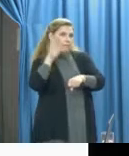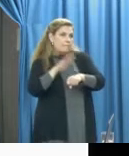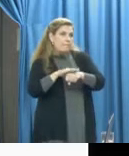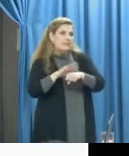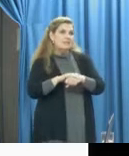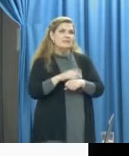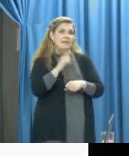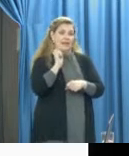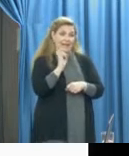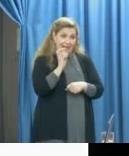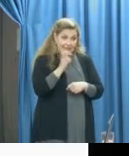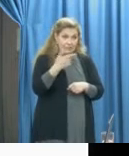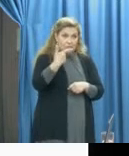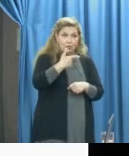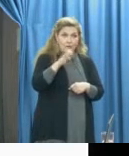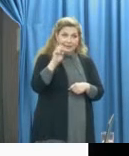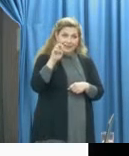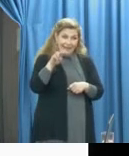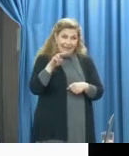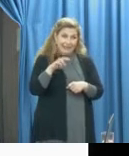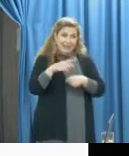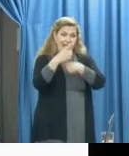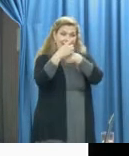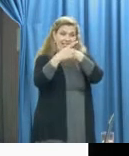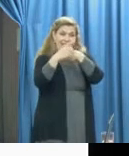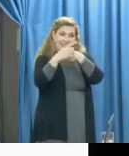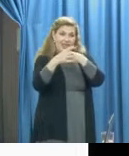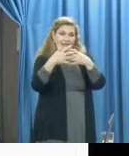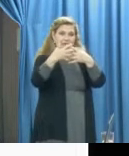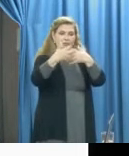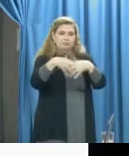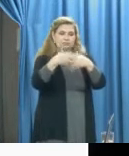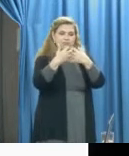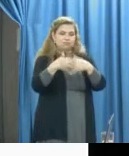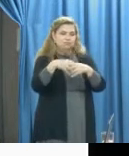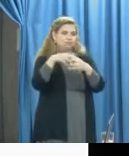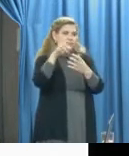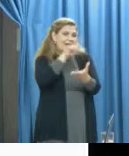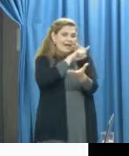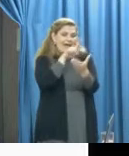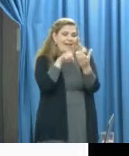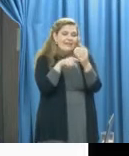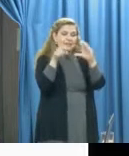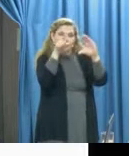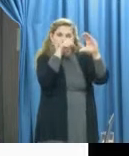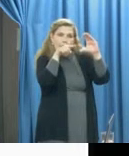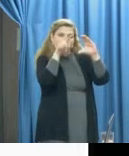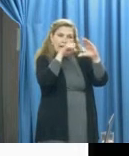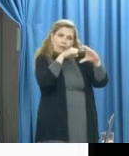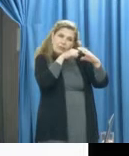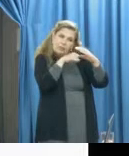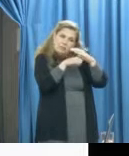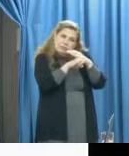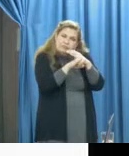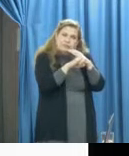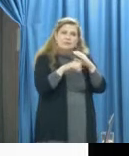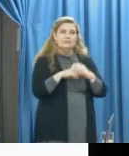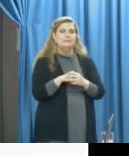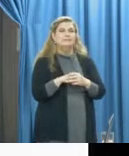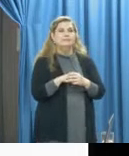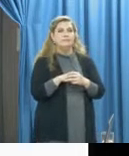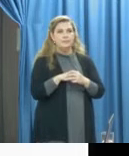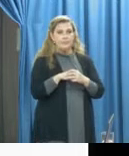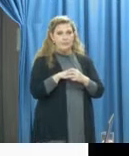Y estos genes específicamente alterando funciones de órganos, del órgano de Corti en particular específico.